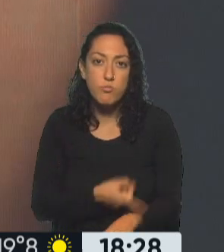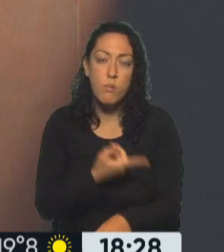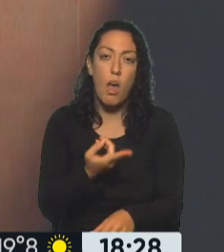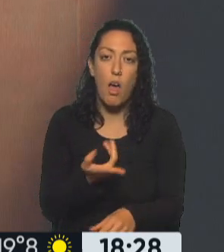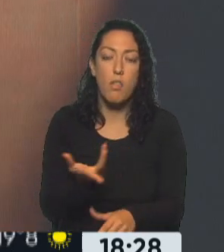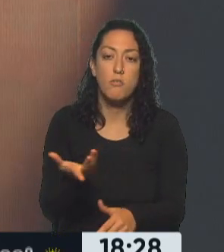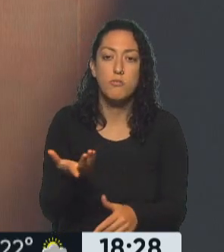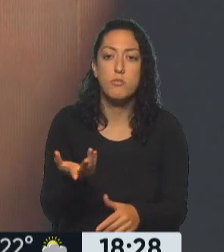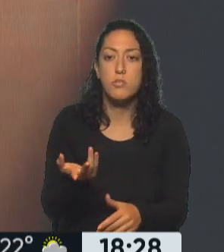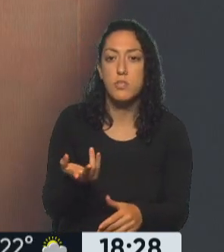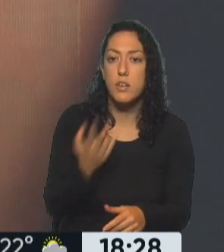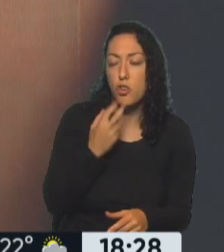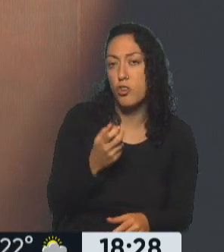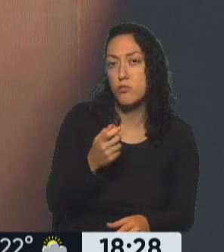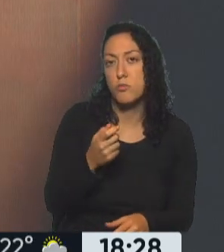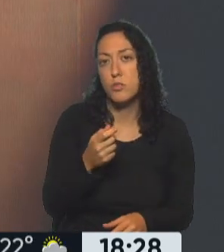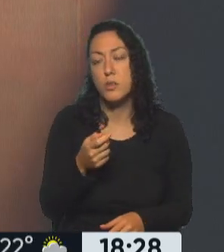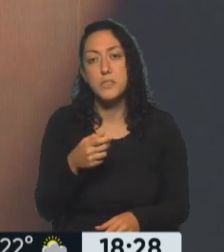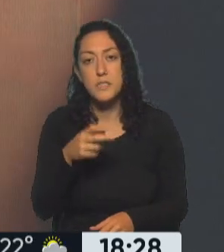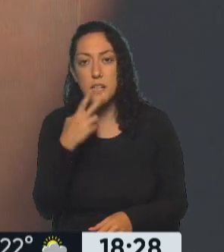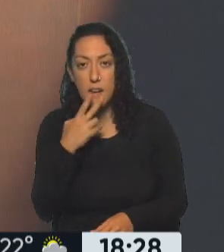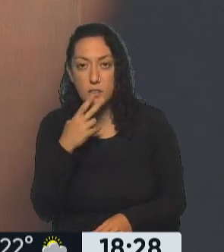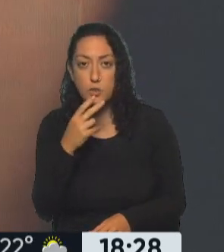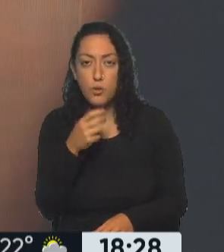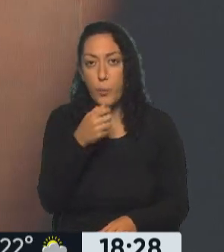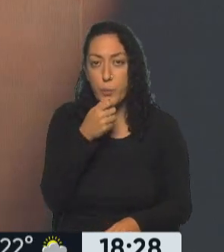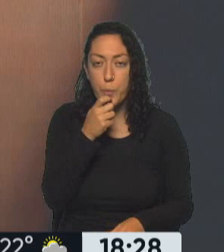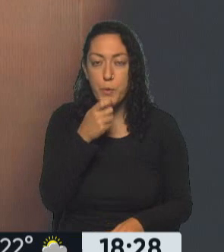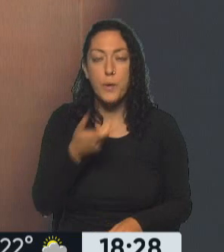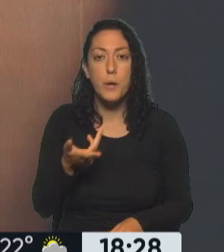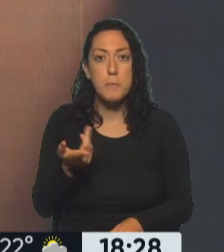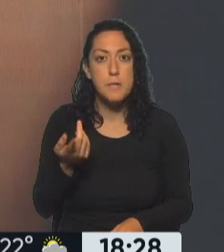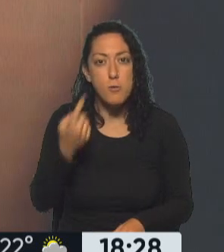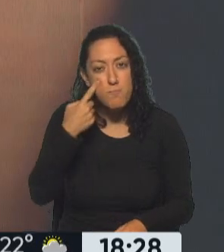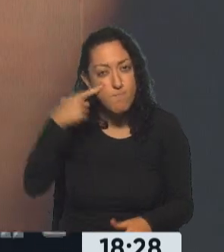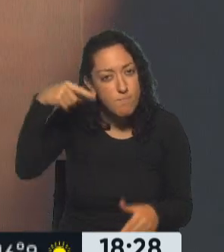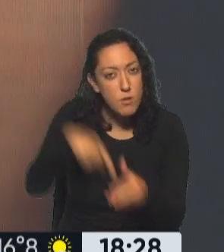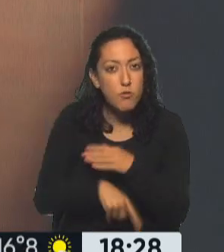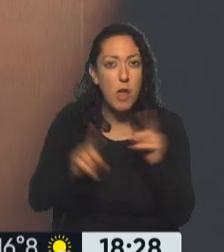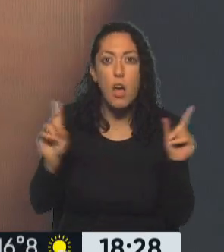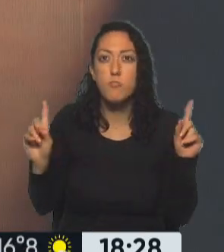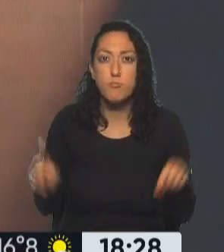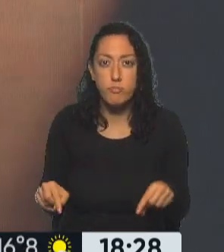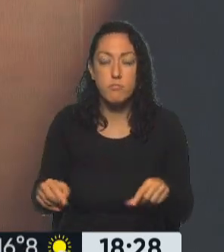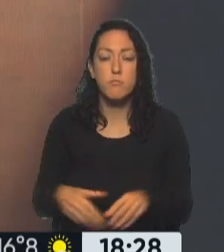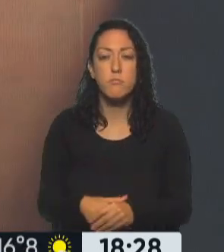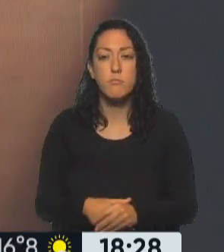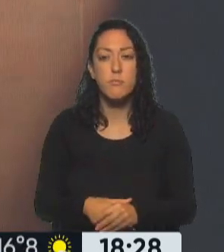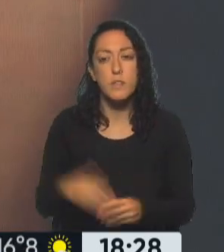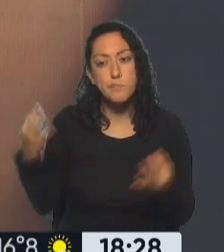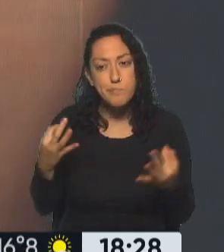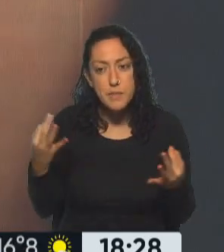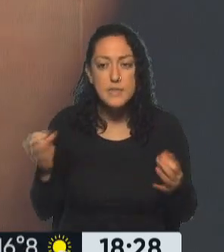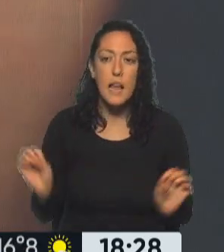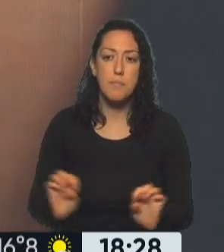estos componentes electrónicos, pero tal vez mucho no se sabe acerca de esto. Vamos a hablar puntualmente para entender y para